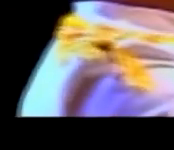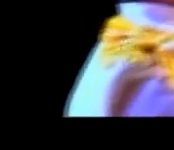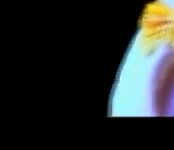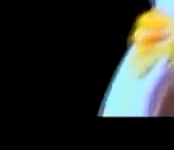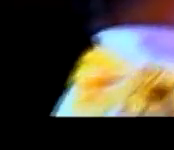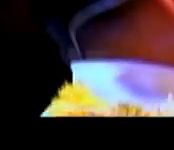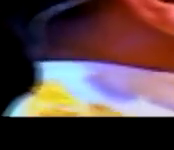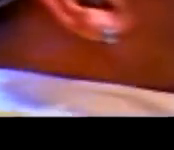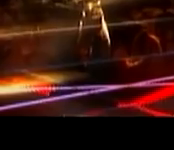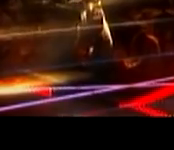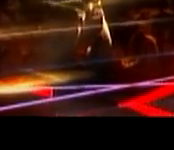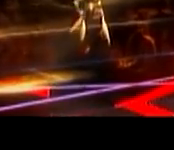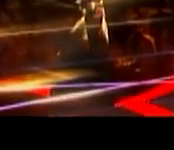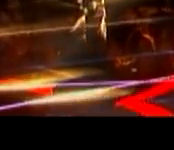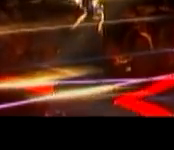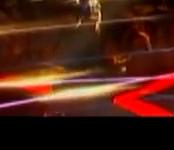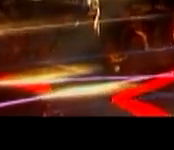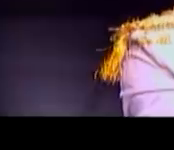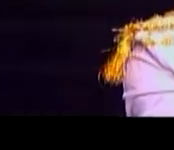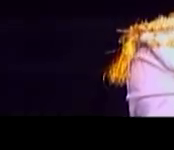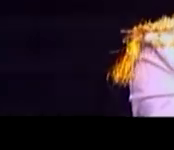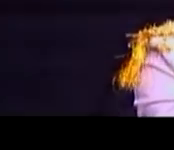vivir. Un verano en Nueva